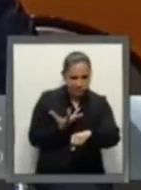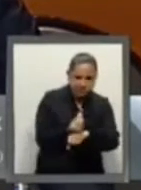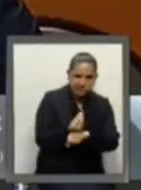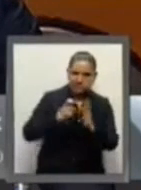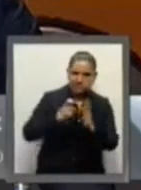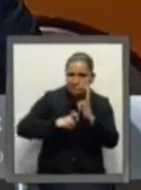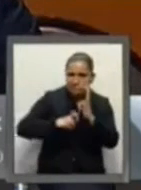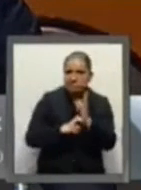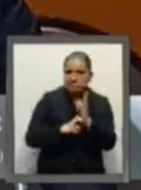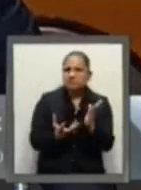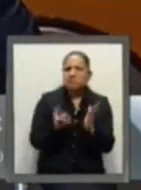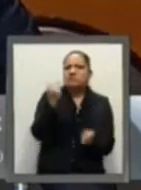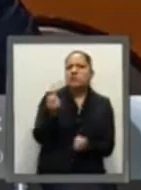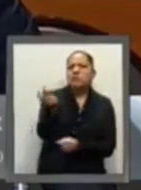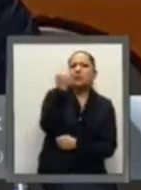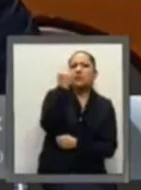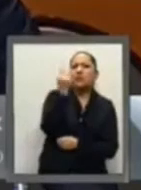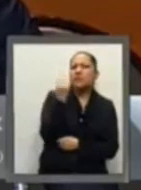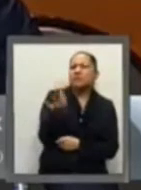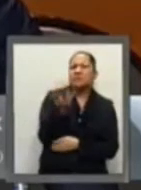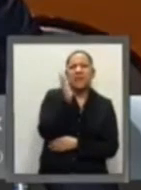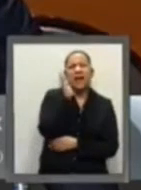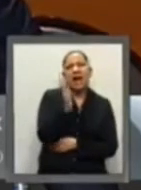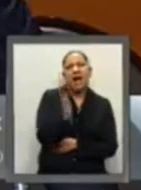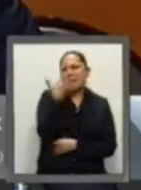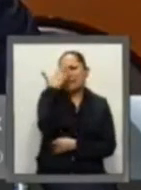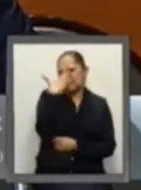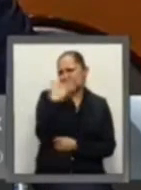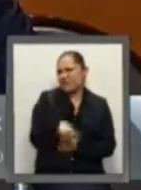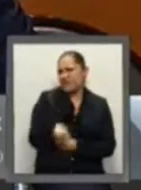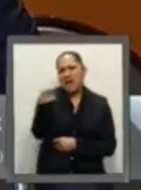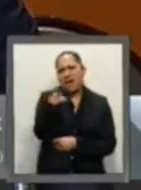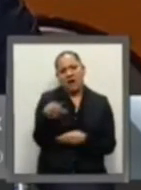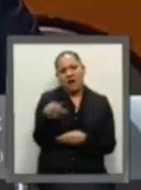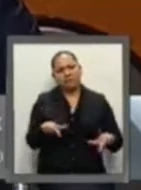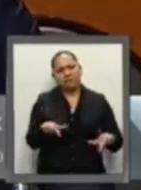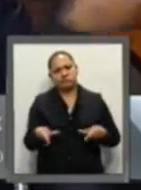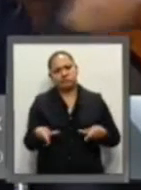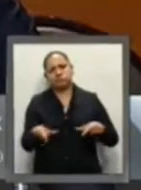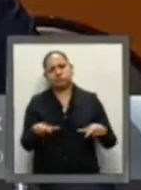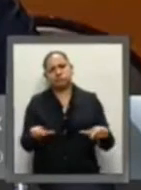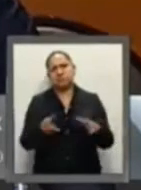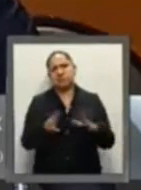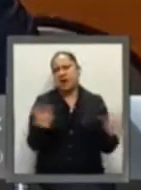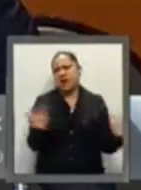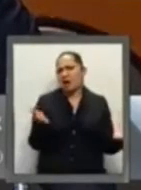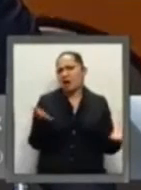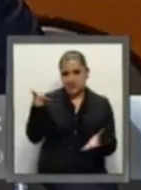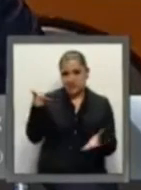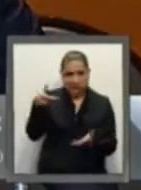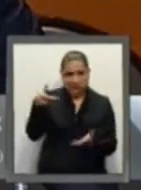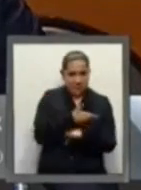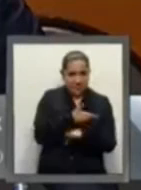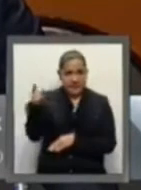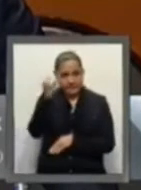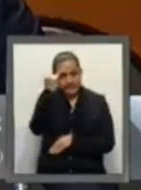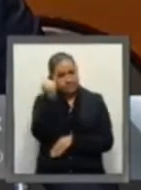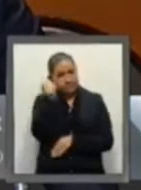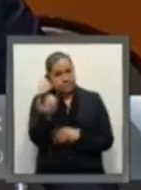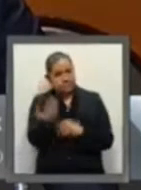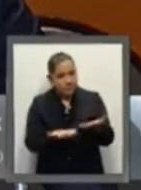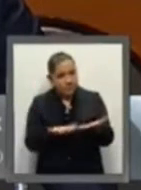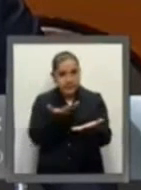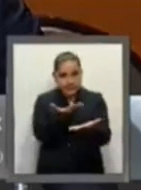está perfectamente la ruta la ruta es hay una iniciativa ya presentada por la